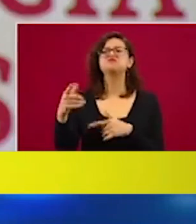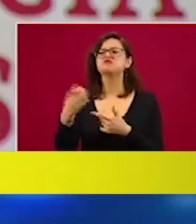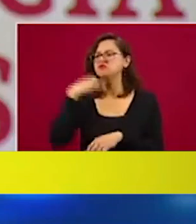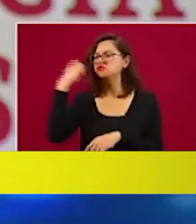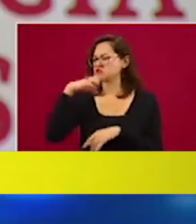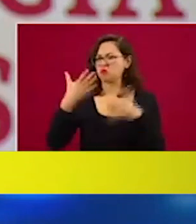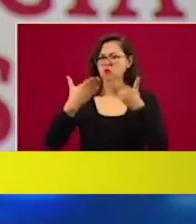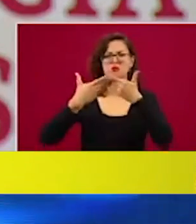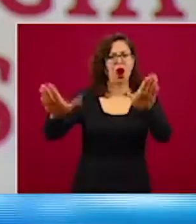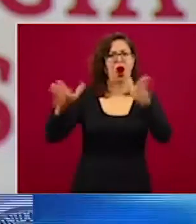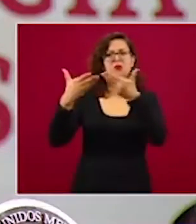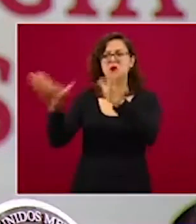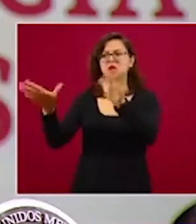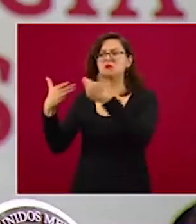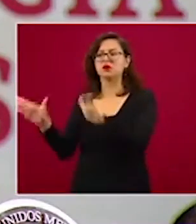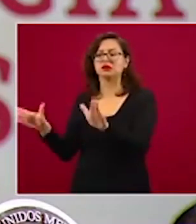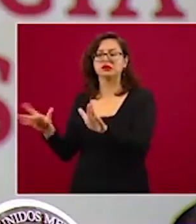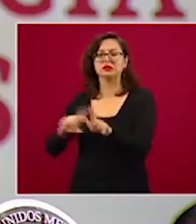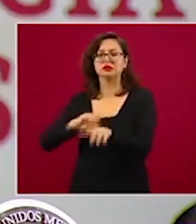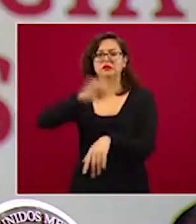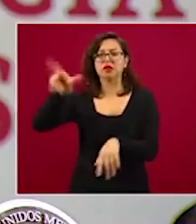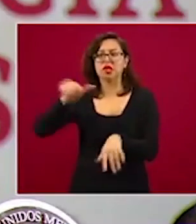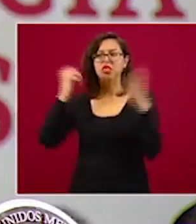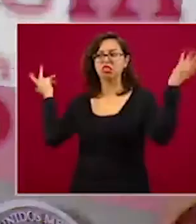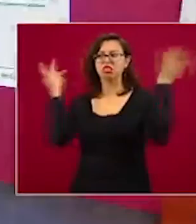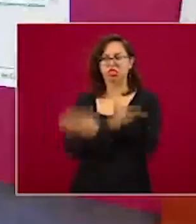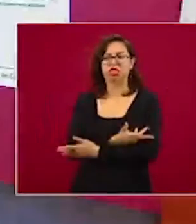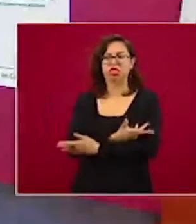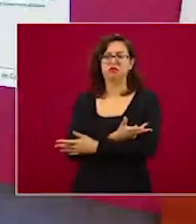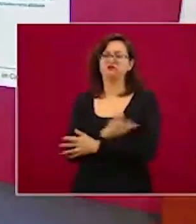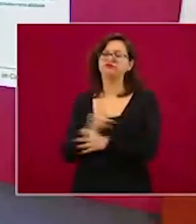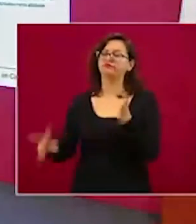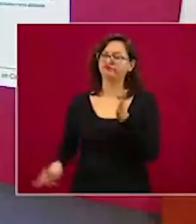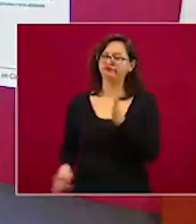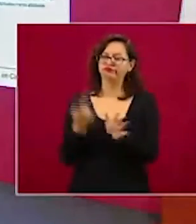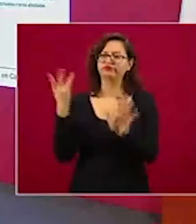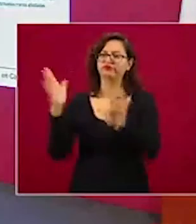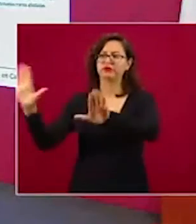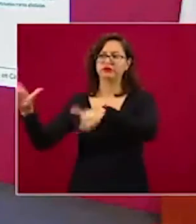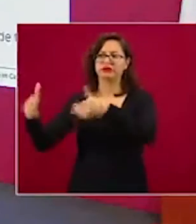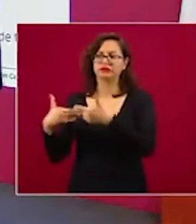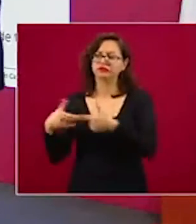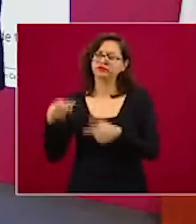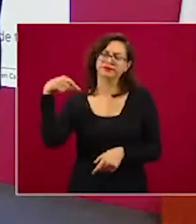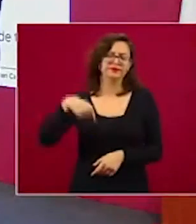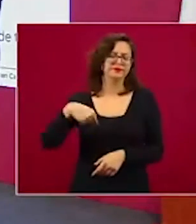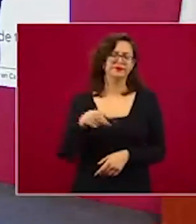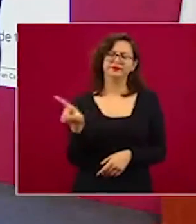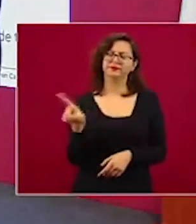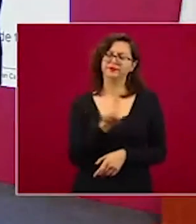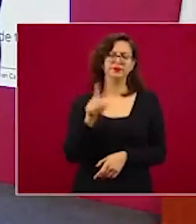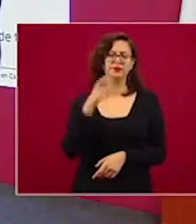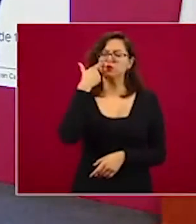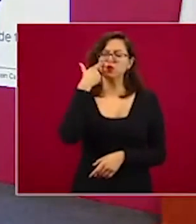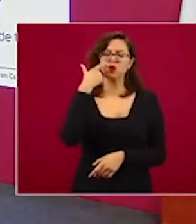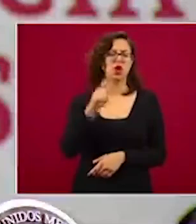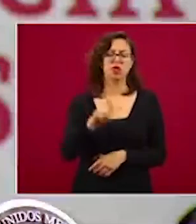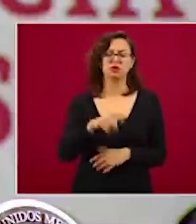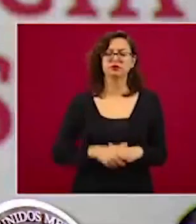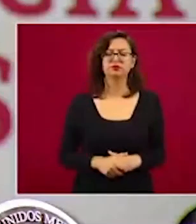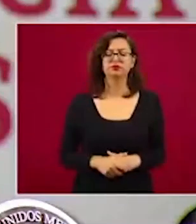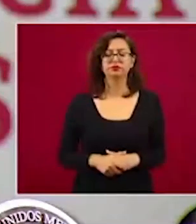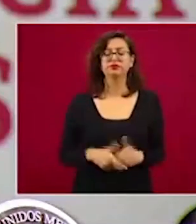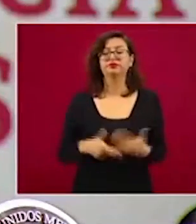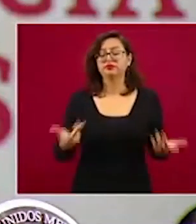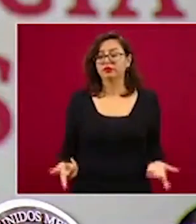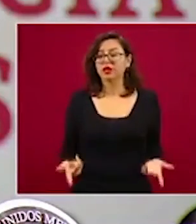sus escuelas y tuvieron que volver a cerrar. En México las clases presenciales sólo